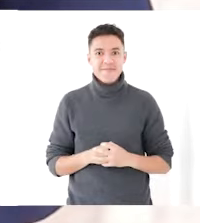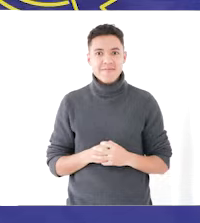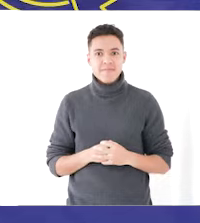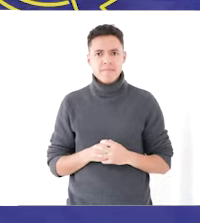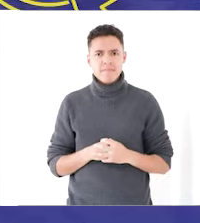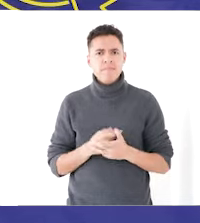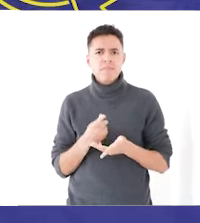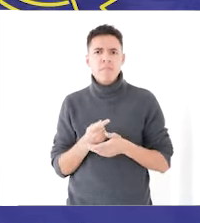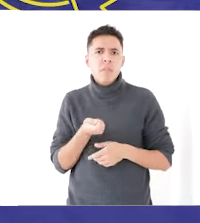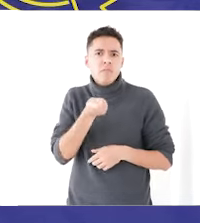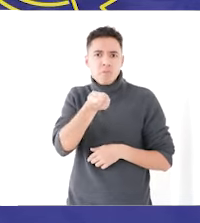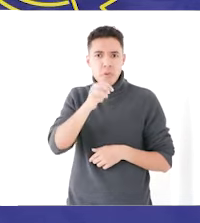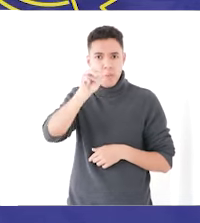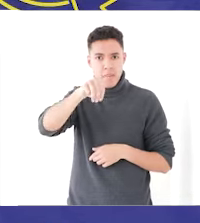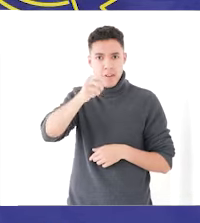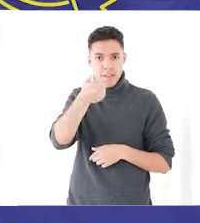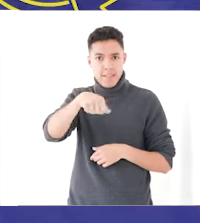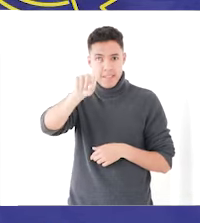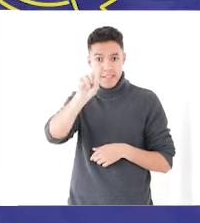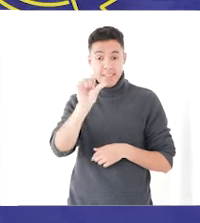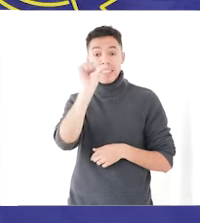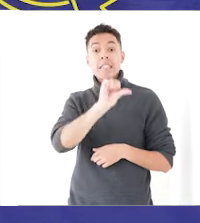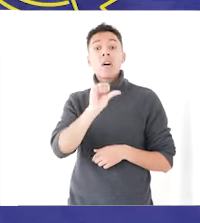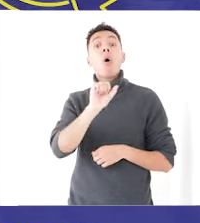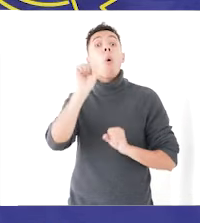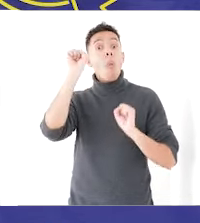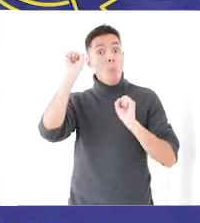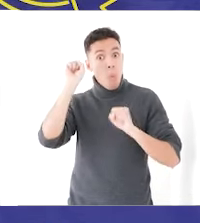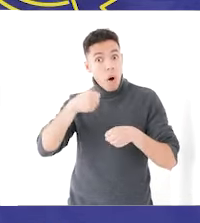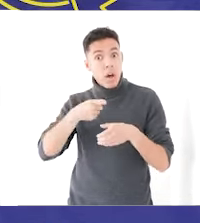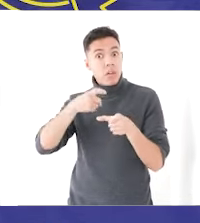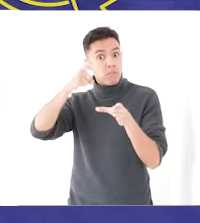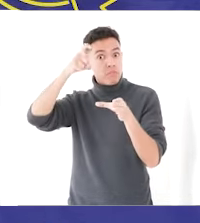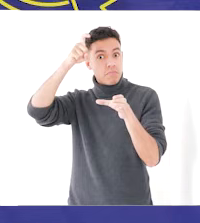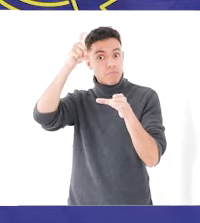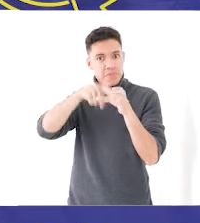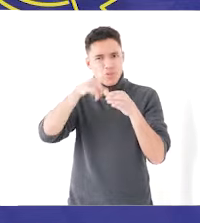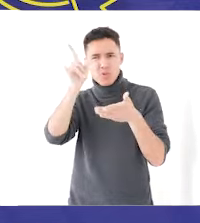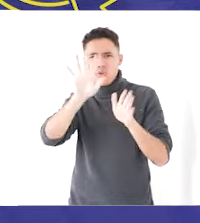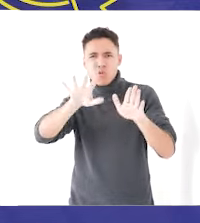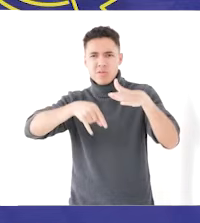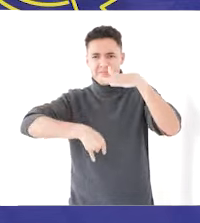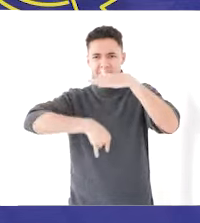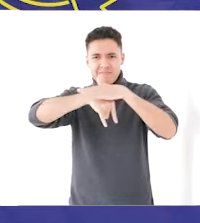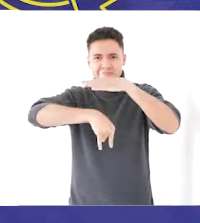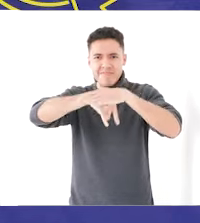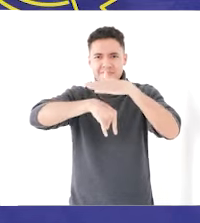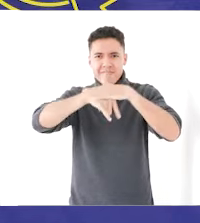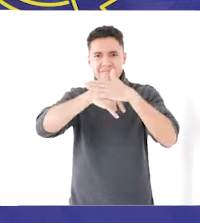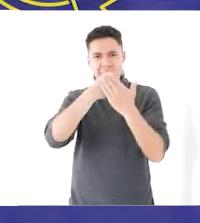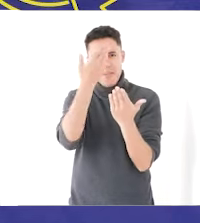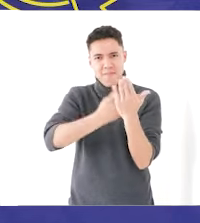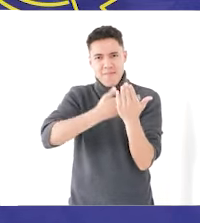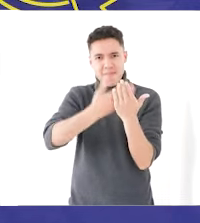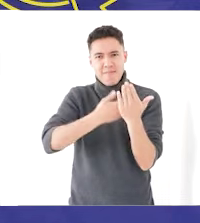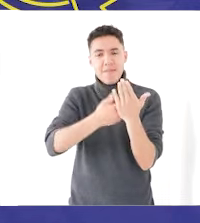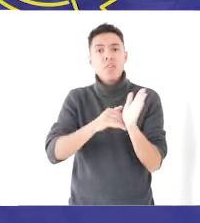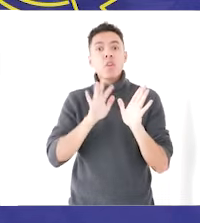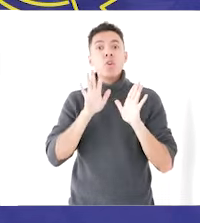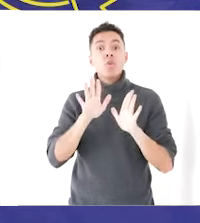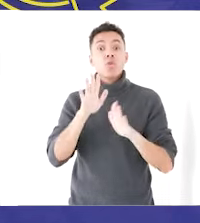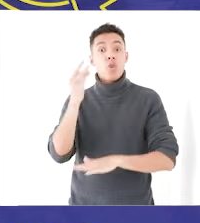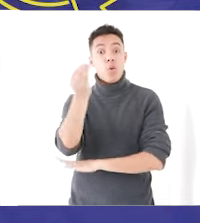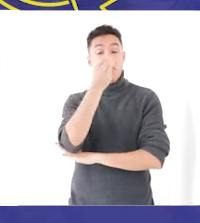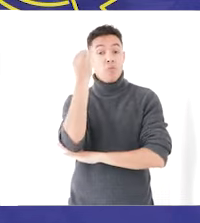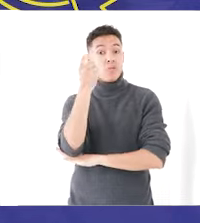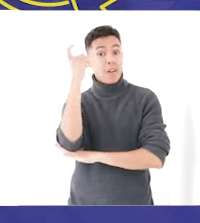Pila. Hasta el próximo martes 16 de agosto se podrá realizar el cargue extemporáneo de documentos para aplicar al beneficio Mosquera